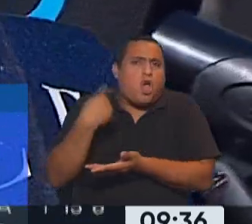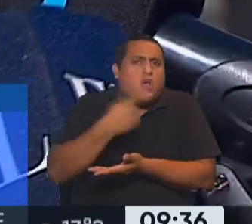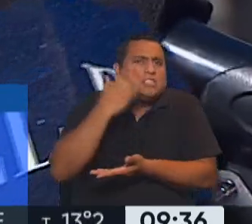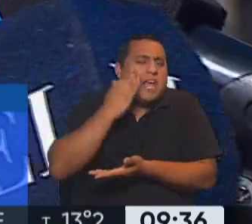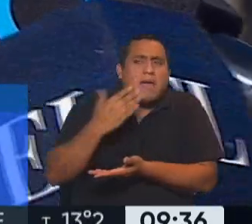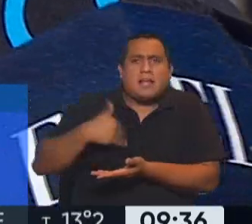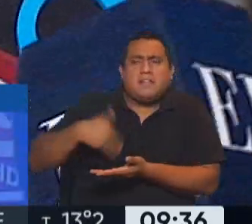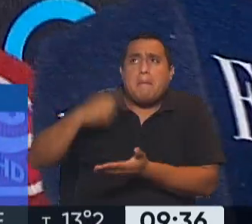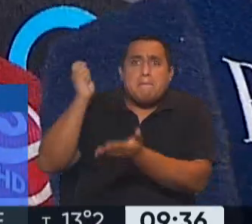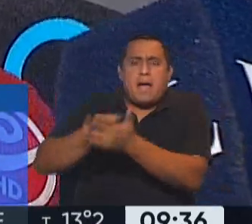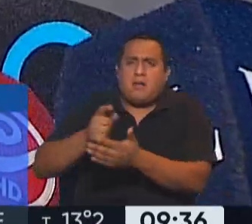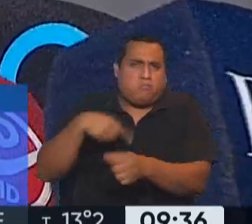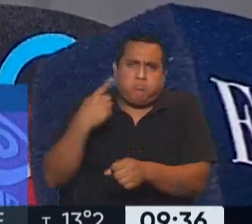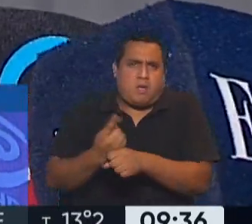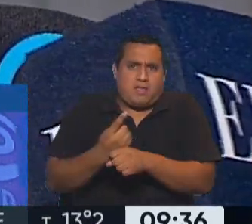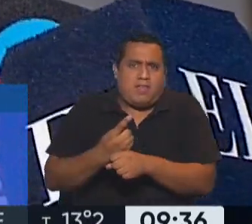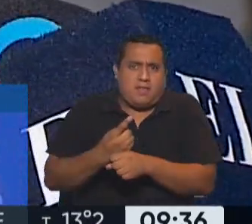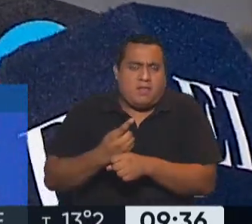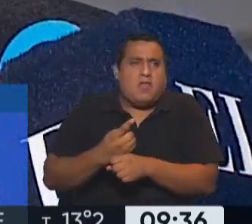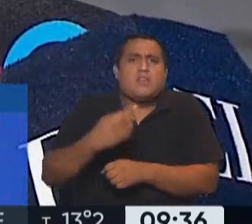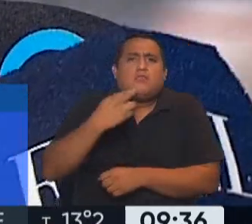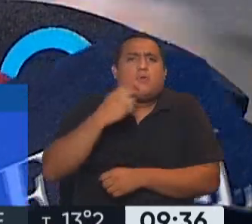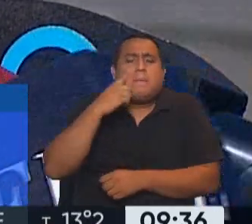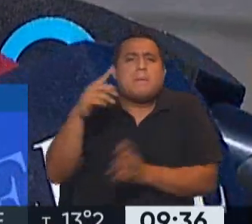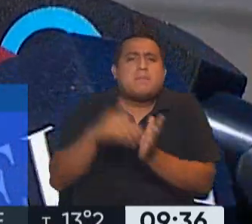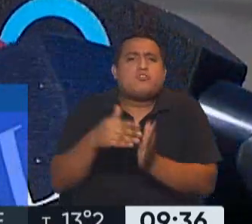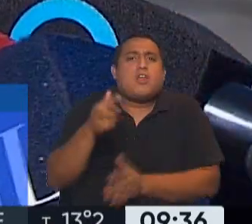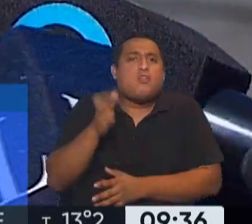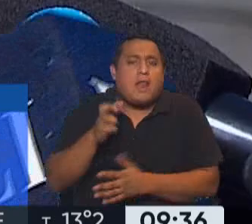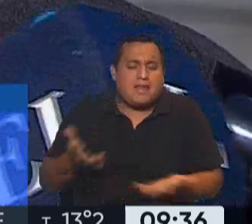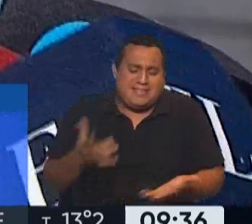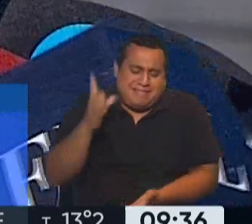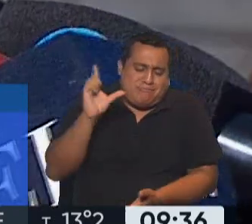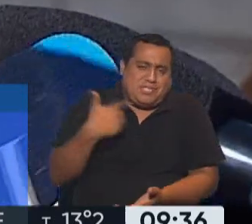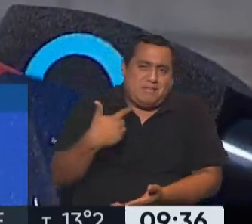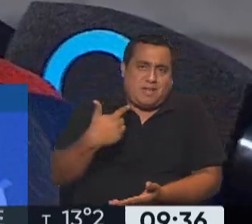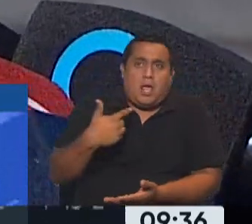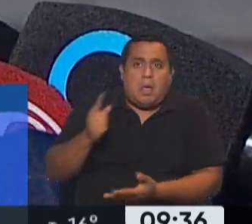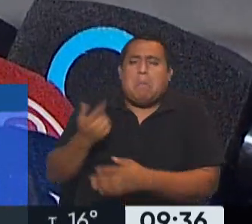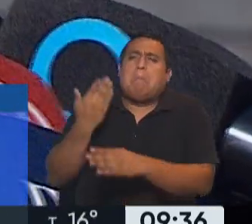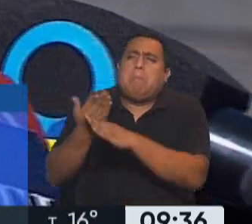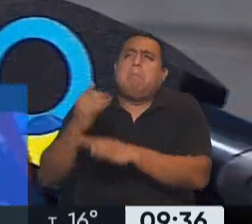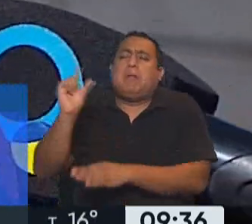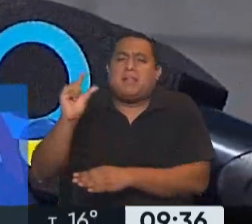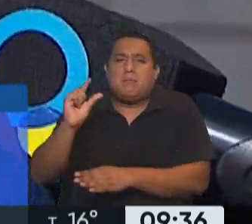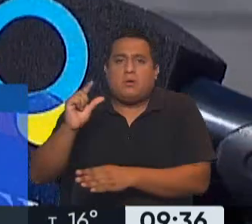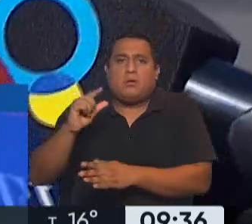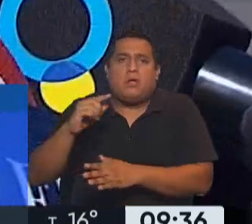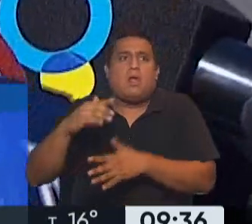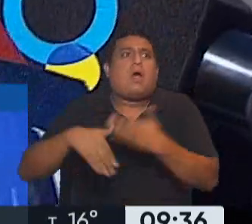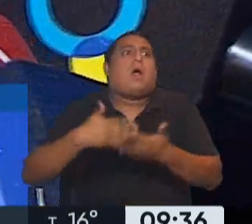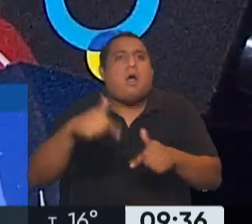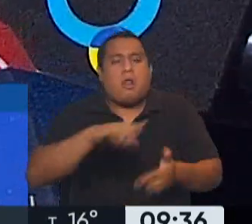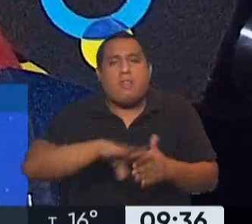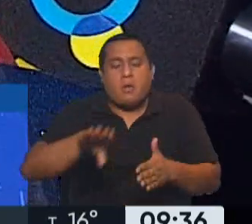condiciones de pagar 2 años seguidos 19.000 millones de dólares, era absolutamente imposible. Y bueno, de ese desastre que